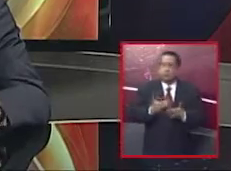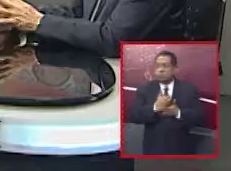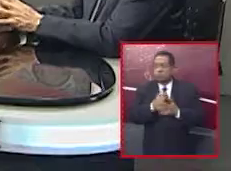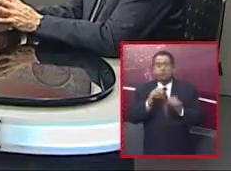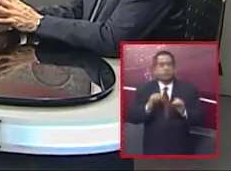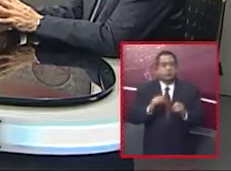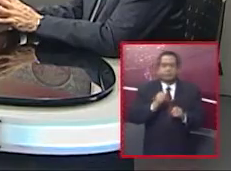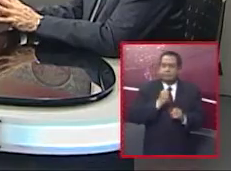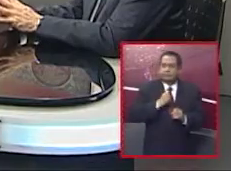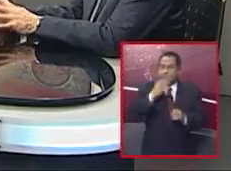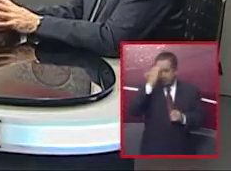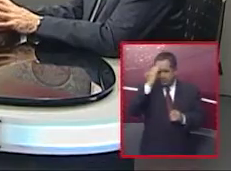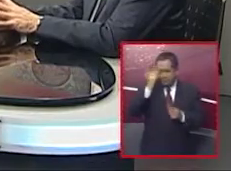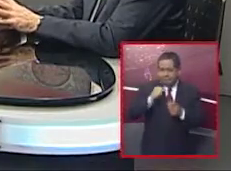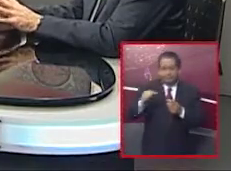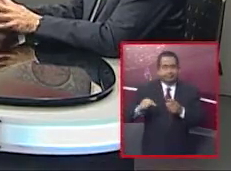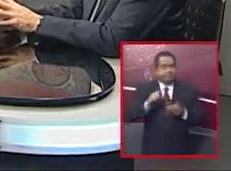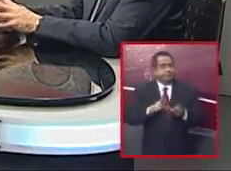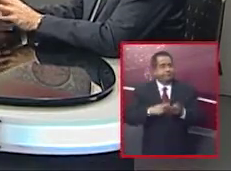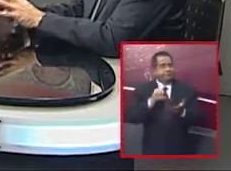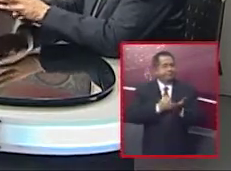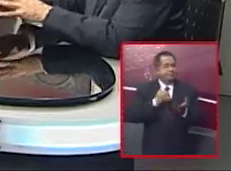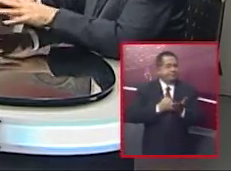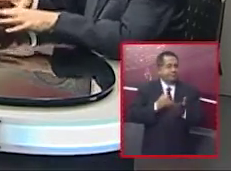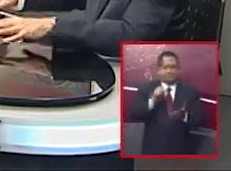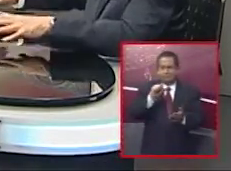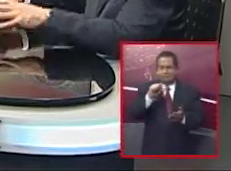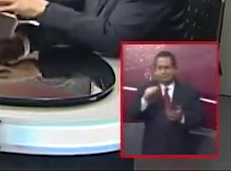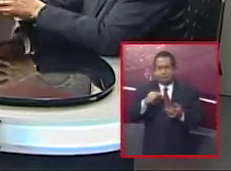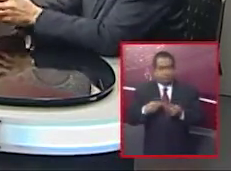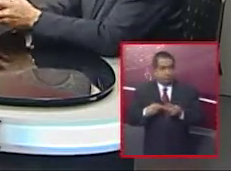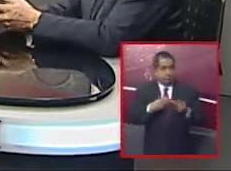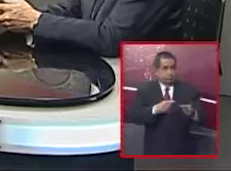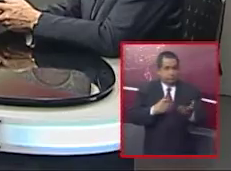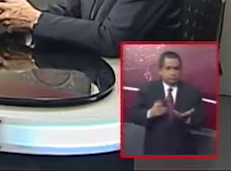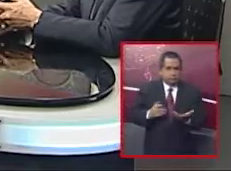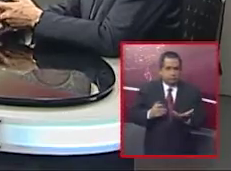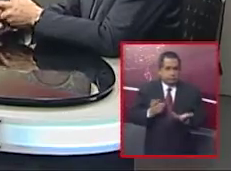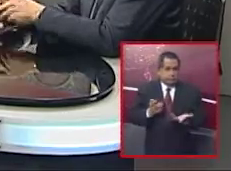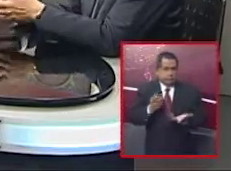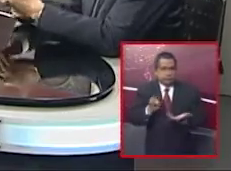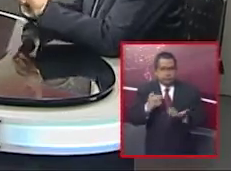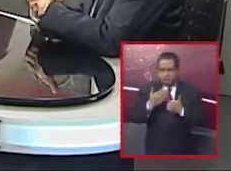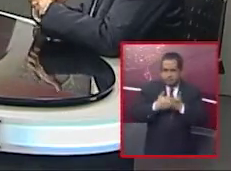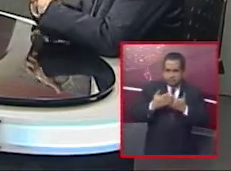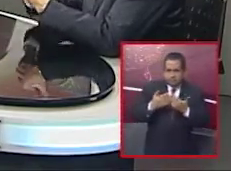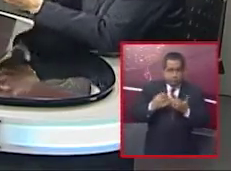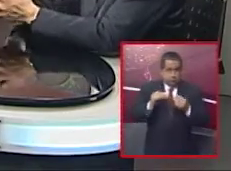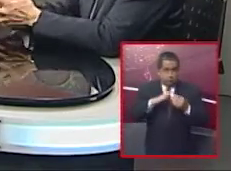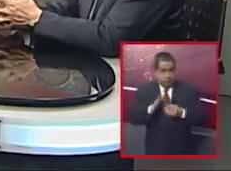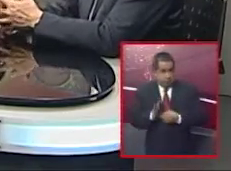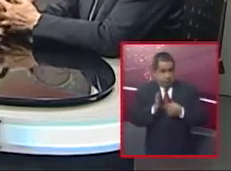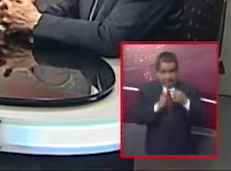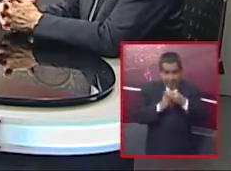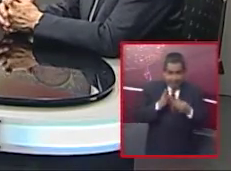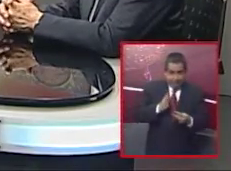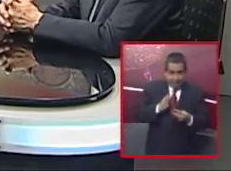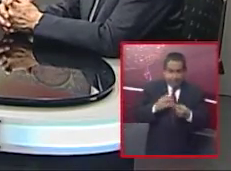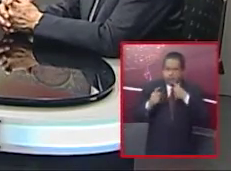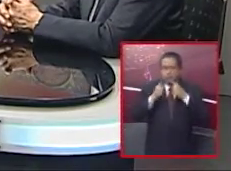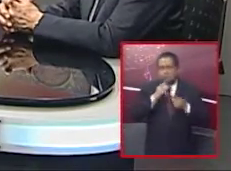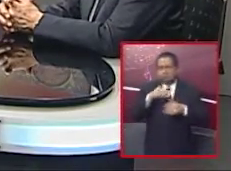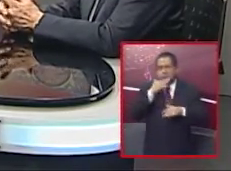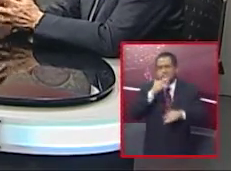fiscal, entonces no iba esto a ir a un combate a fondo de la corrupción. Había quienes desde